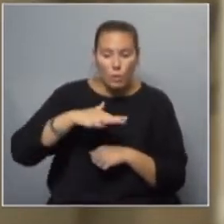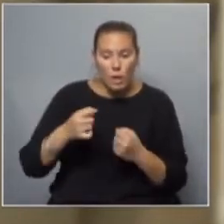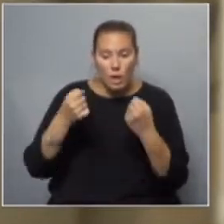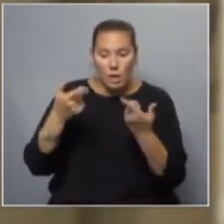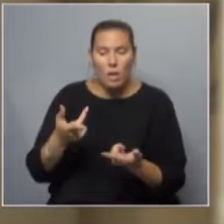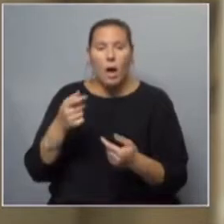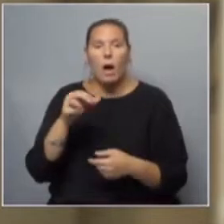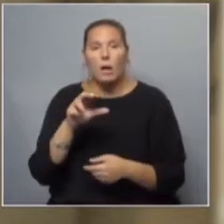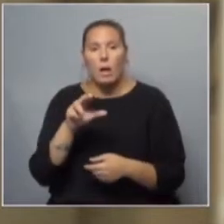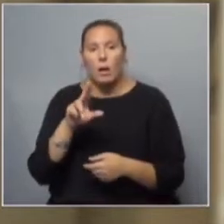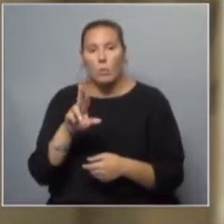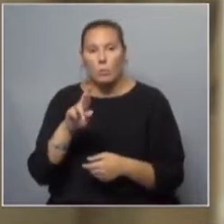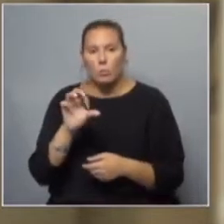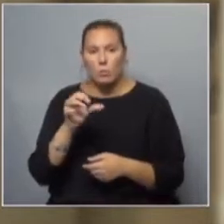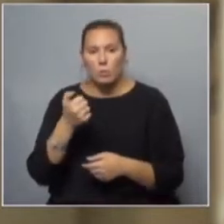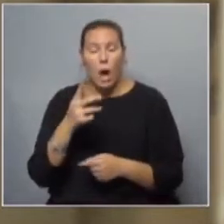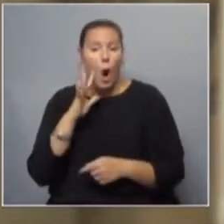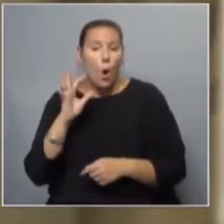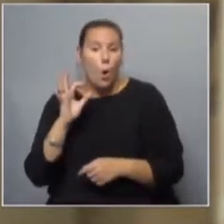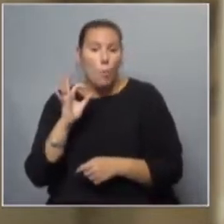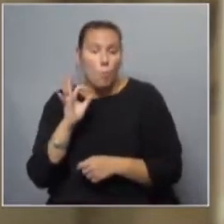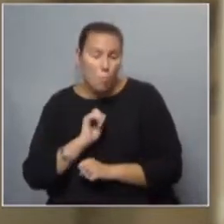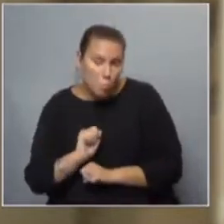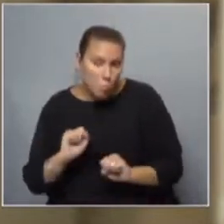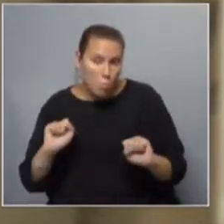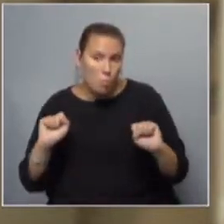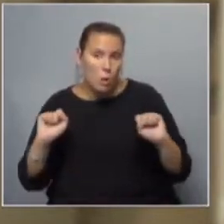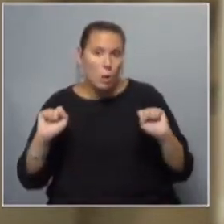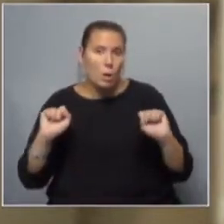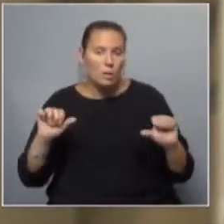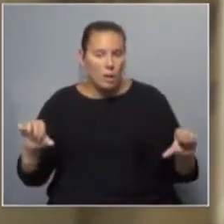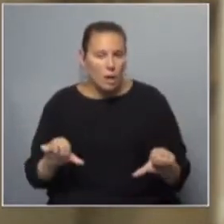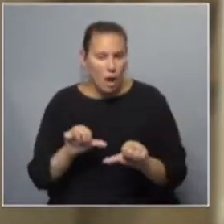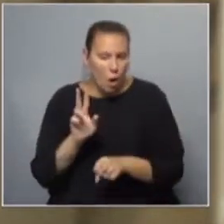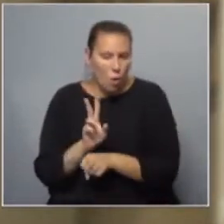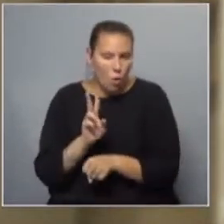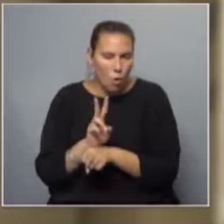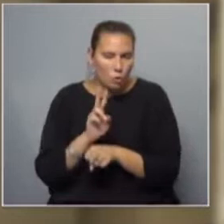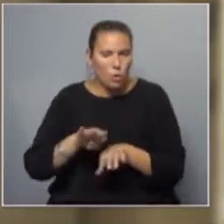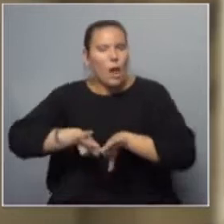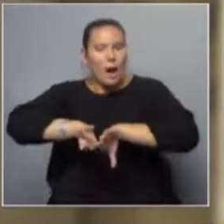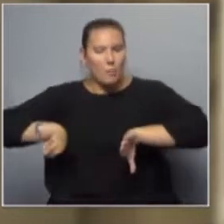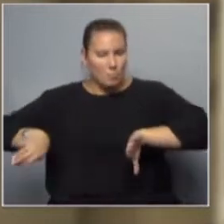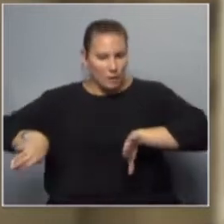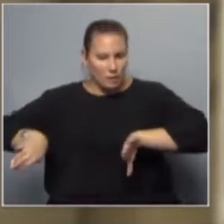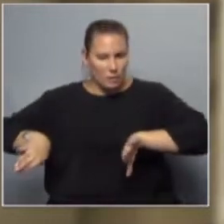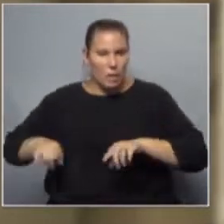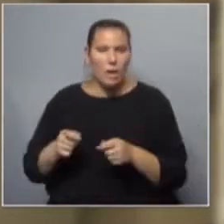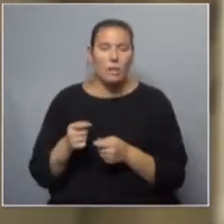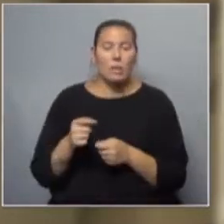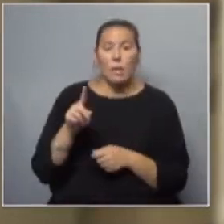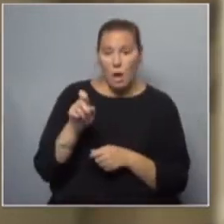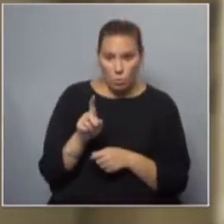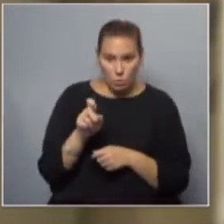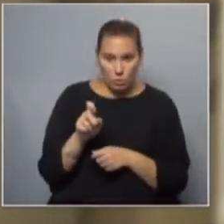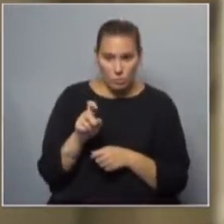a la URSEA es la posibilidad de que realice un monitoreo independiente del prestador, de